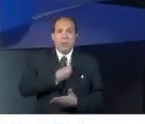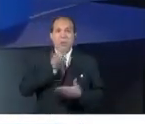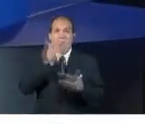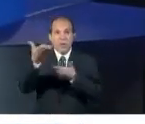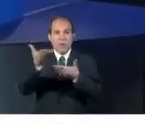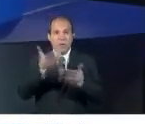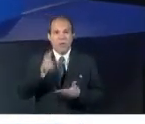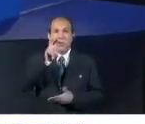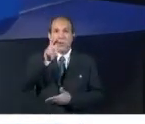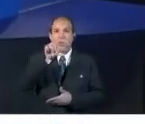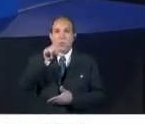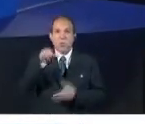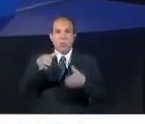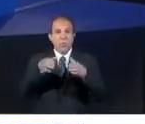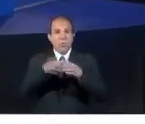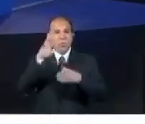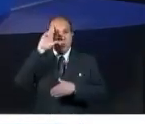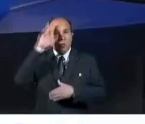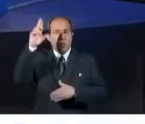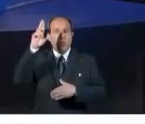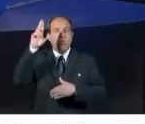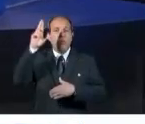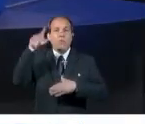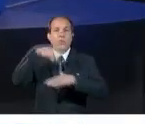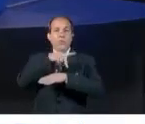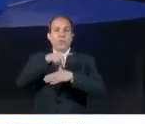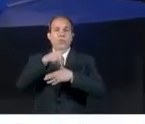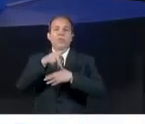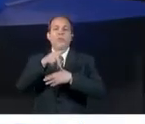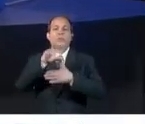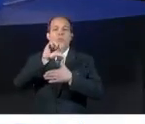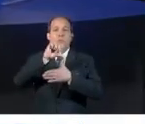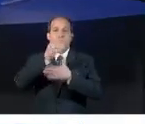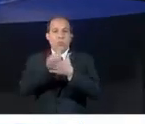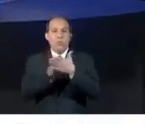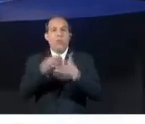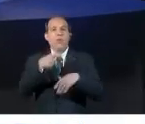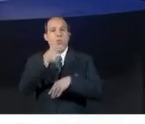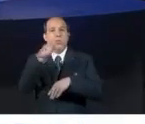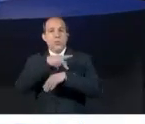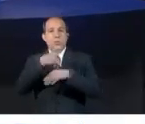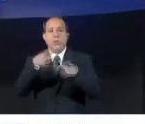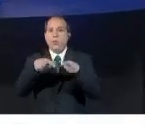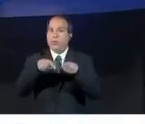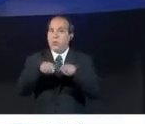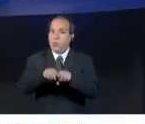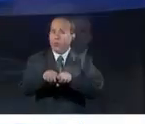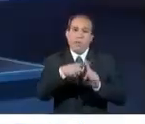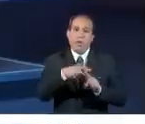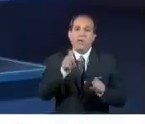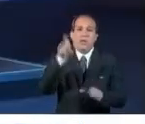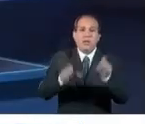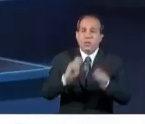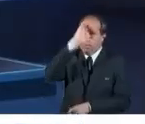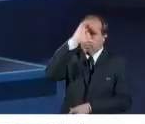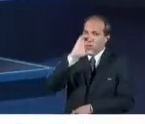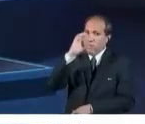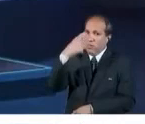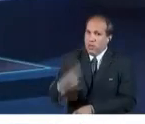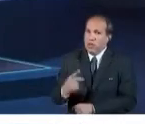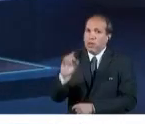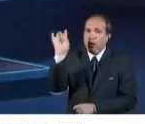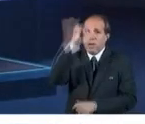Cumbre virtual del Mercosur. Argentina, Brasil y Paraguay se comprometieron el viernes a continuar la modernización del bloque mediante